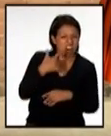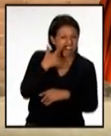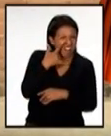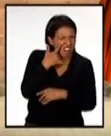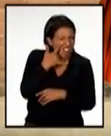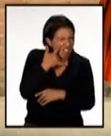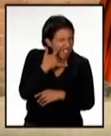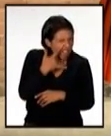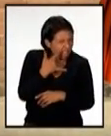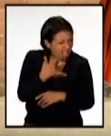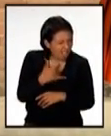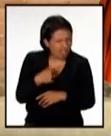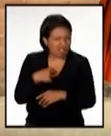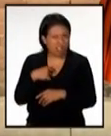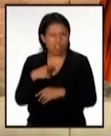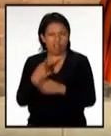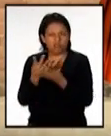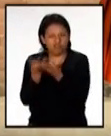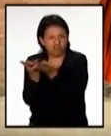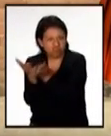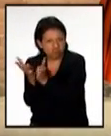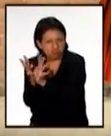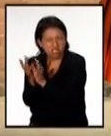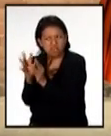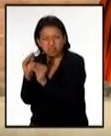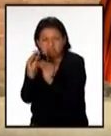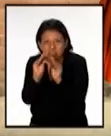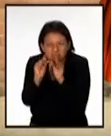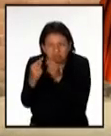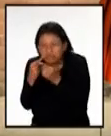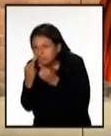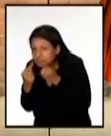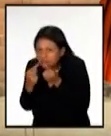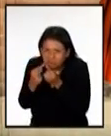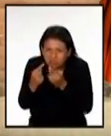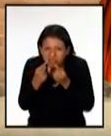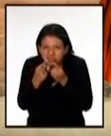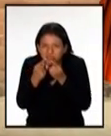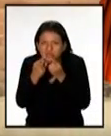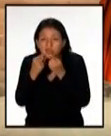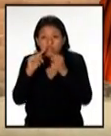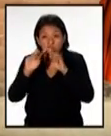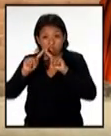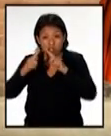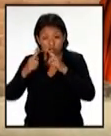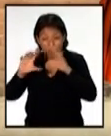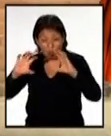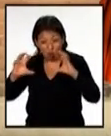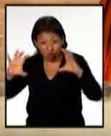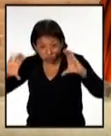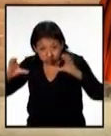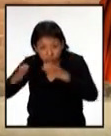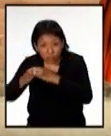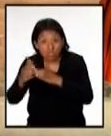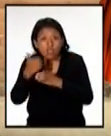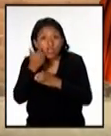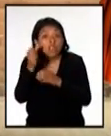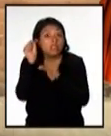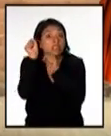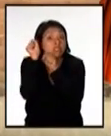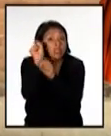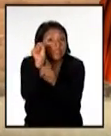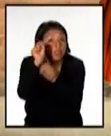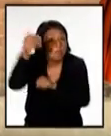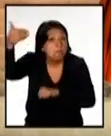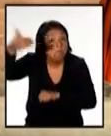una manera muy extraña. Murmuraban todo el tiempo. Se organizaron un sindicato para